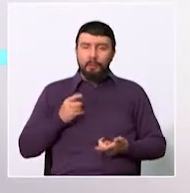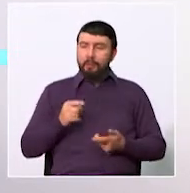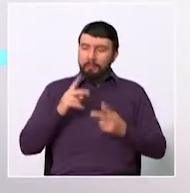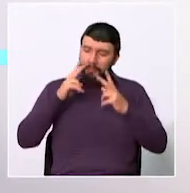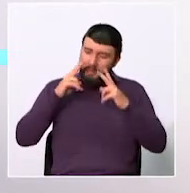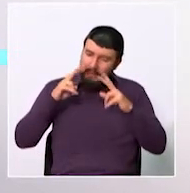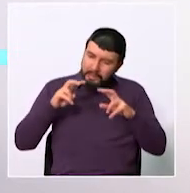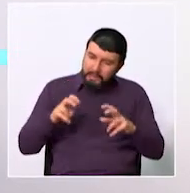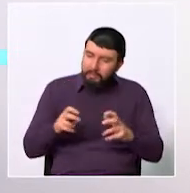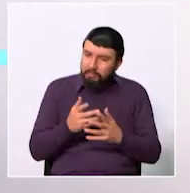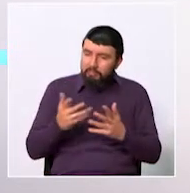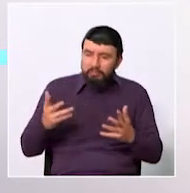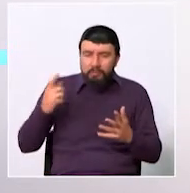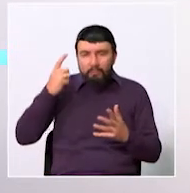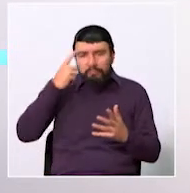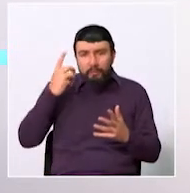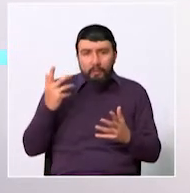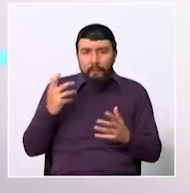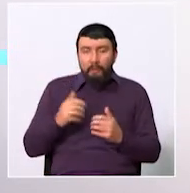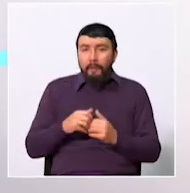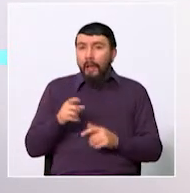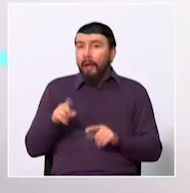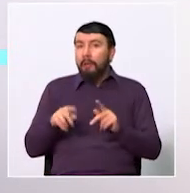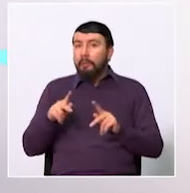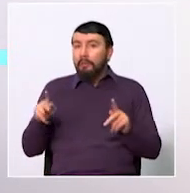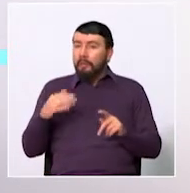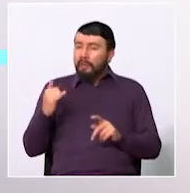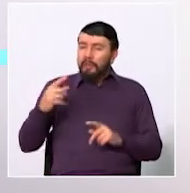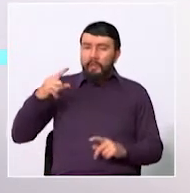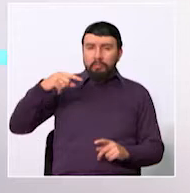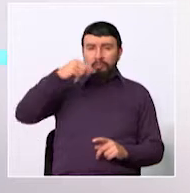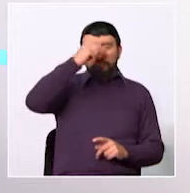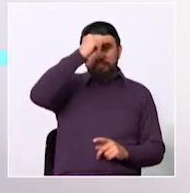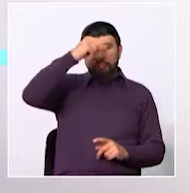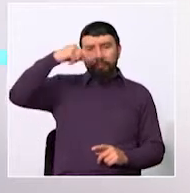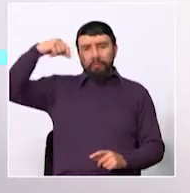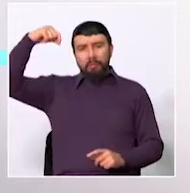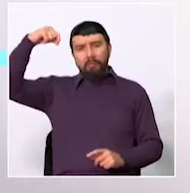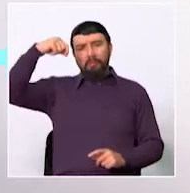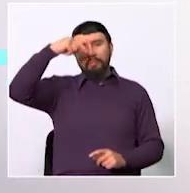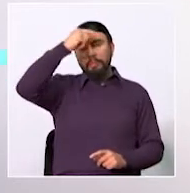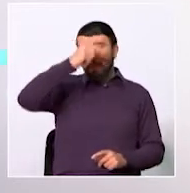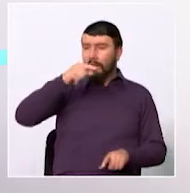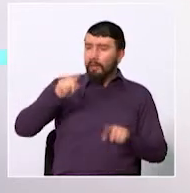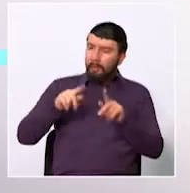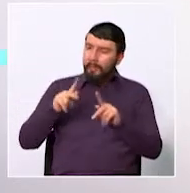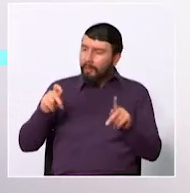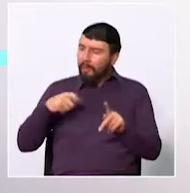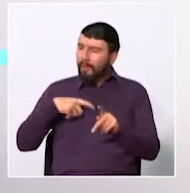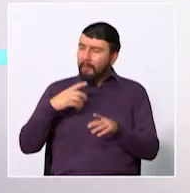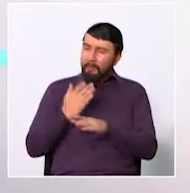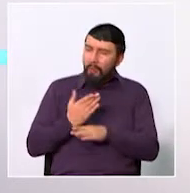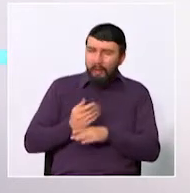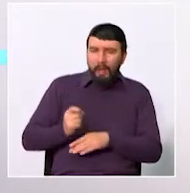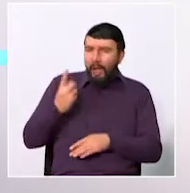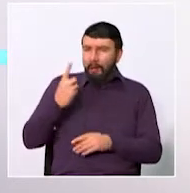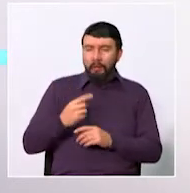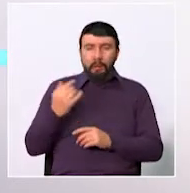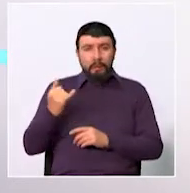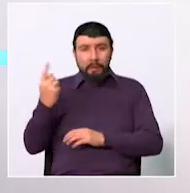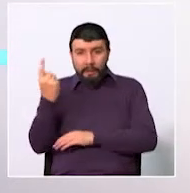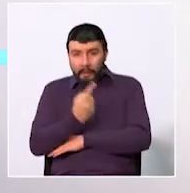de en algunos casos hipnosis en pacientes con ciertos problemas bueno es un día bien